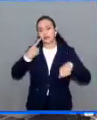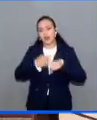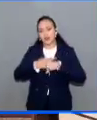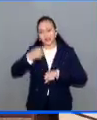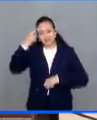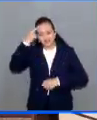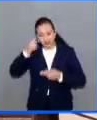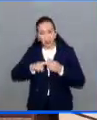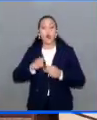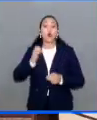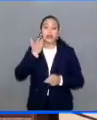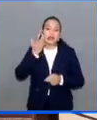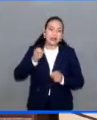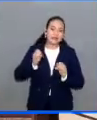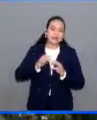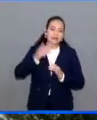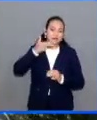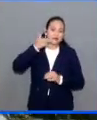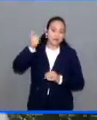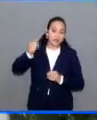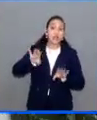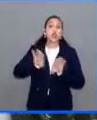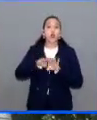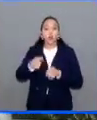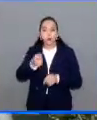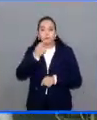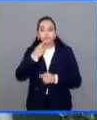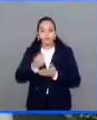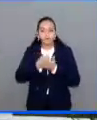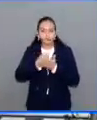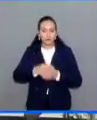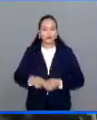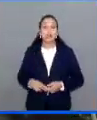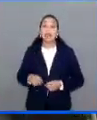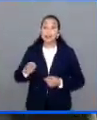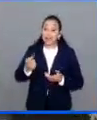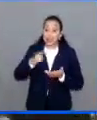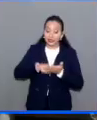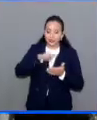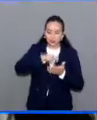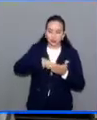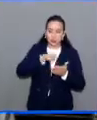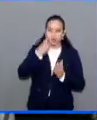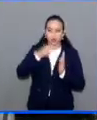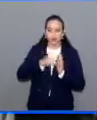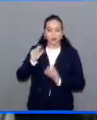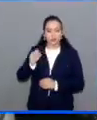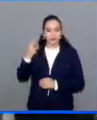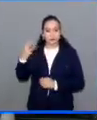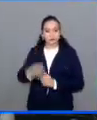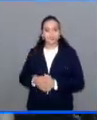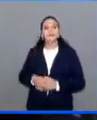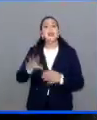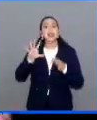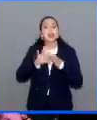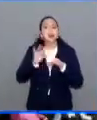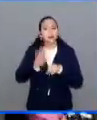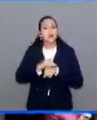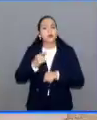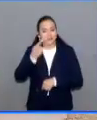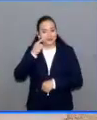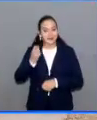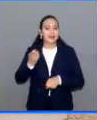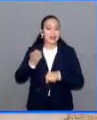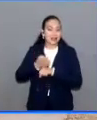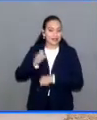suicidas y su tratamiento, entre otros temas, y que fueron modificados en 2023. Explicaron que el Congreso de Chihuahua no